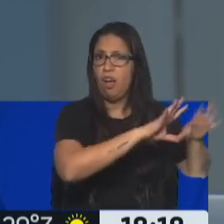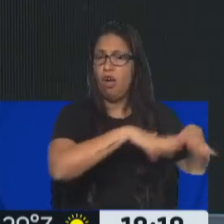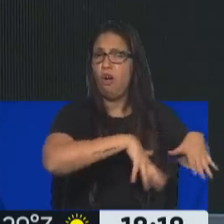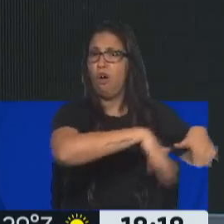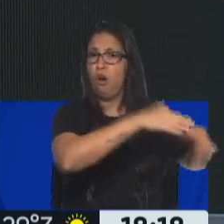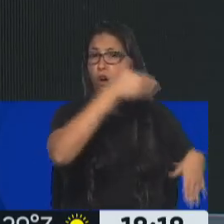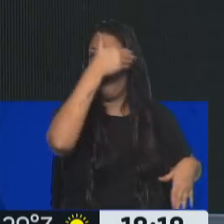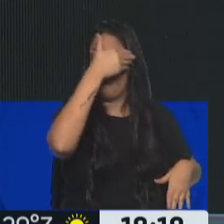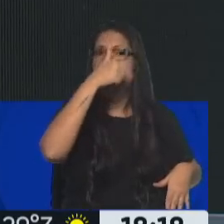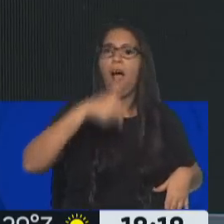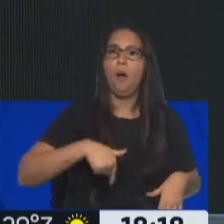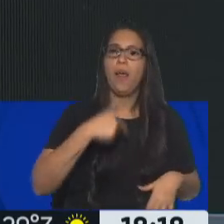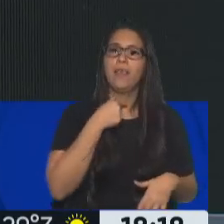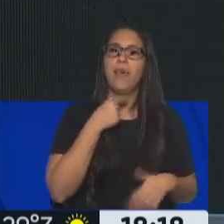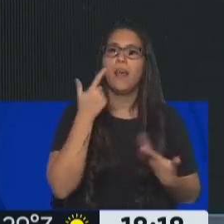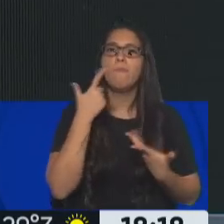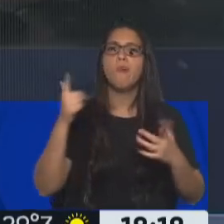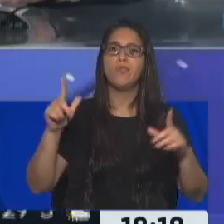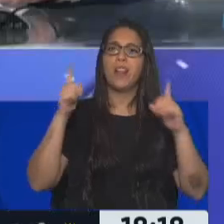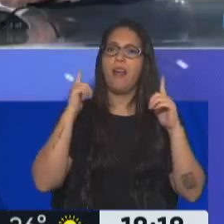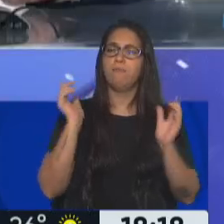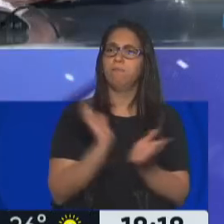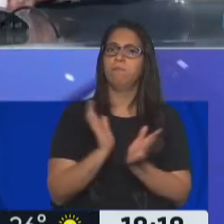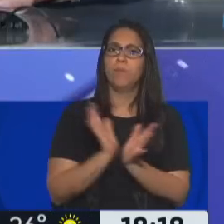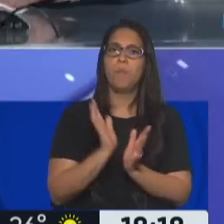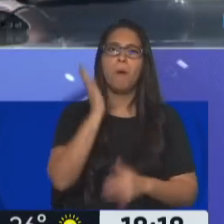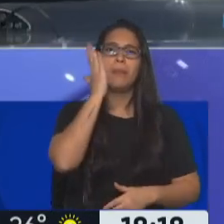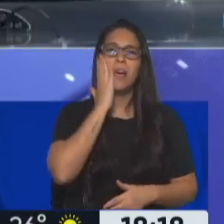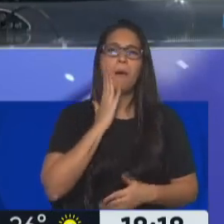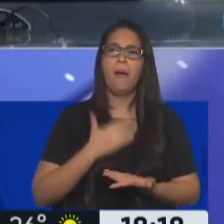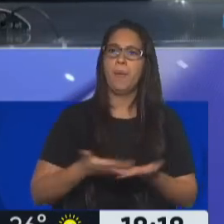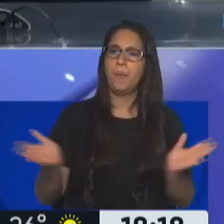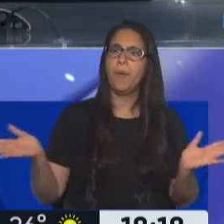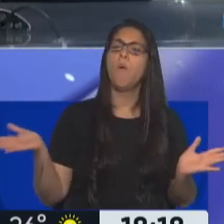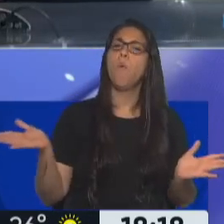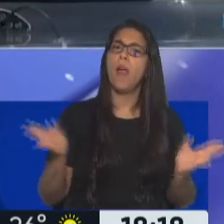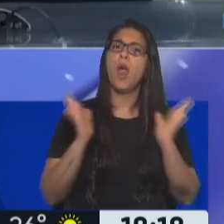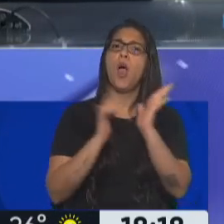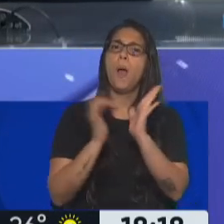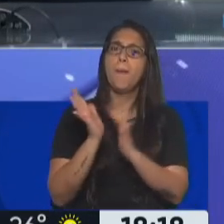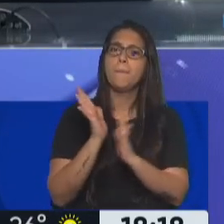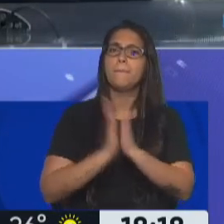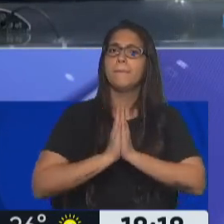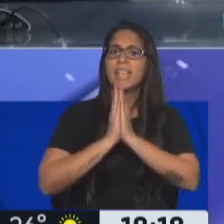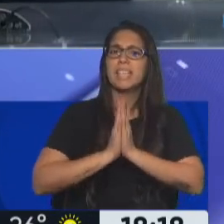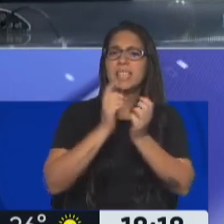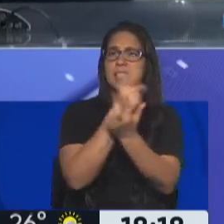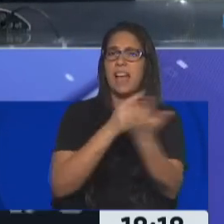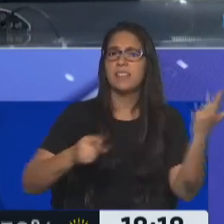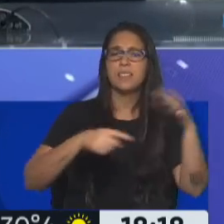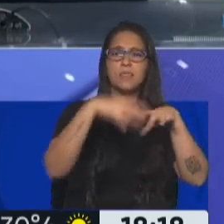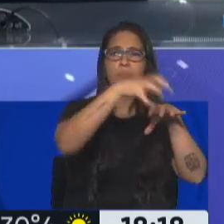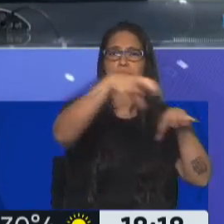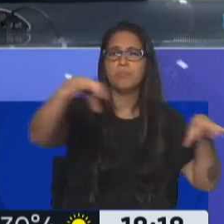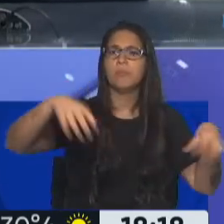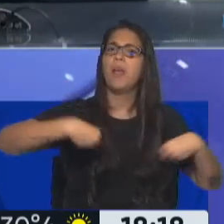modo mostrarse tolerante, permisivo, con, por ejemplo, la celebración de las misas en esta población. Ahora, ¿cómo se